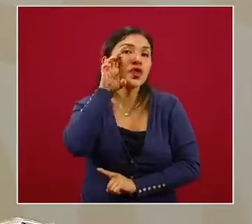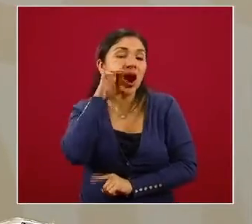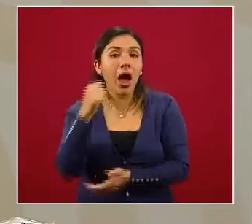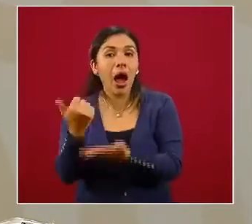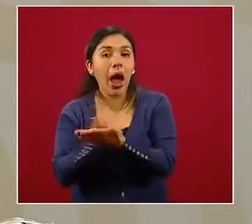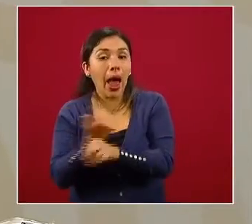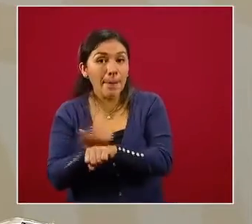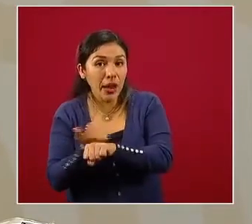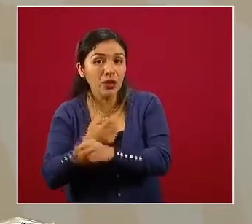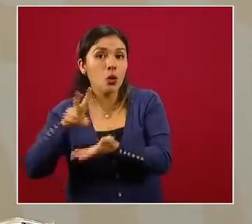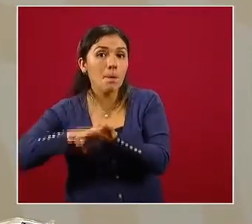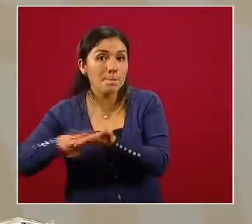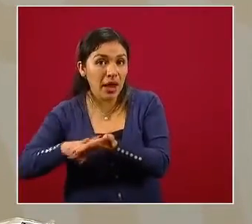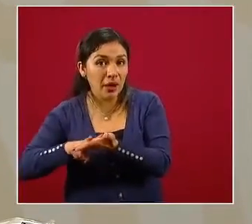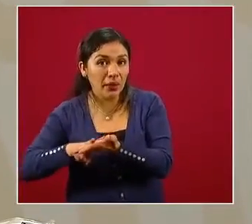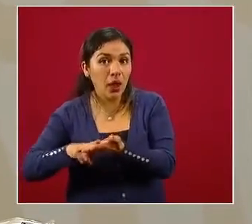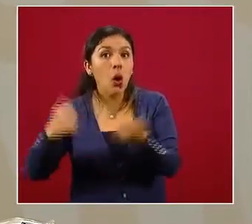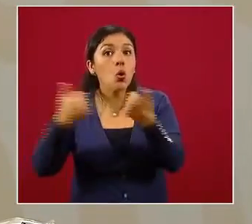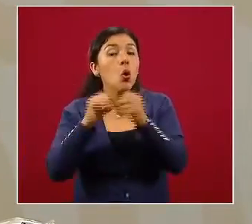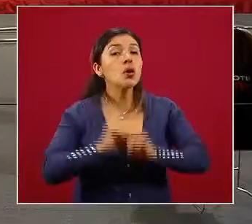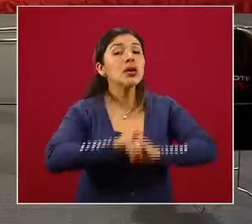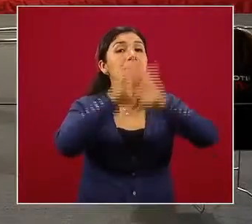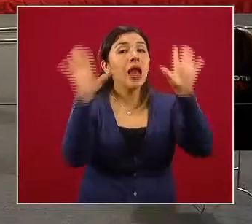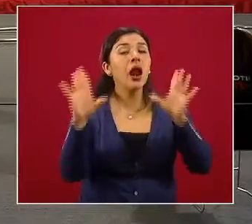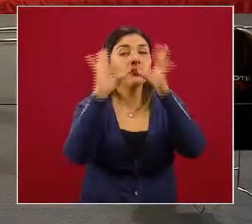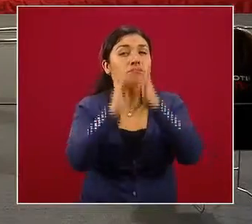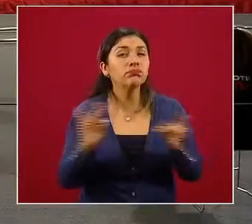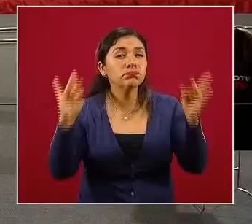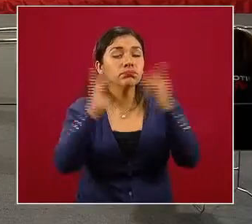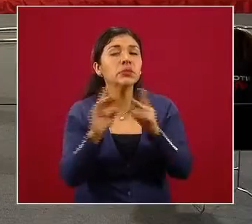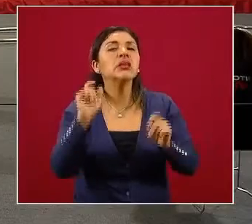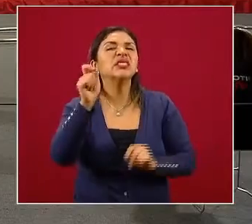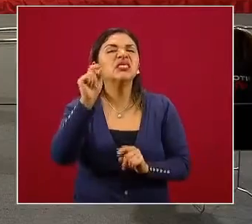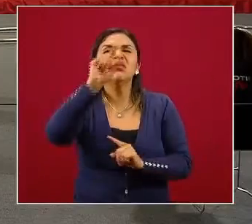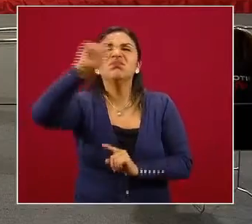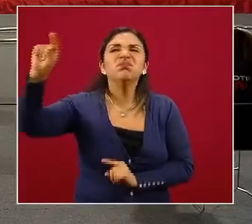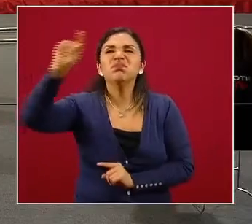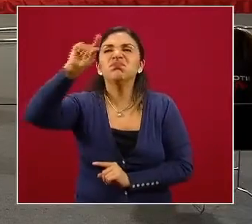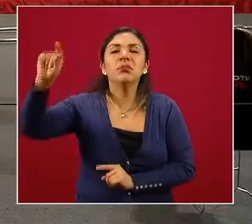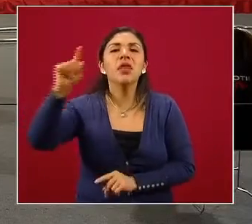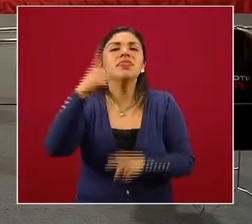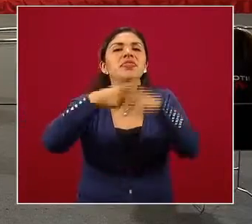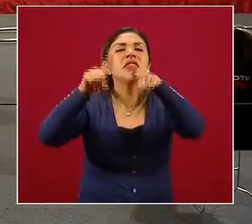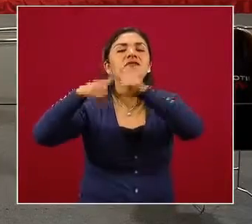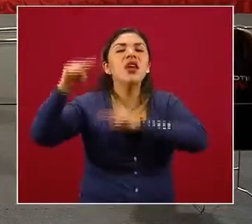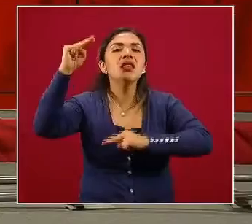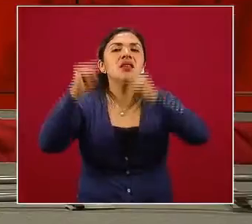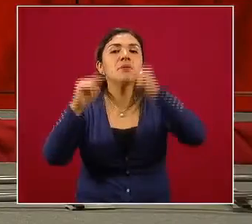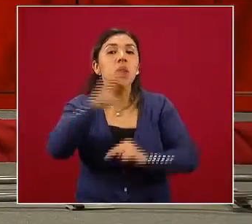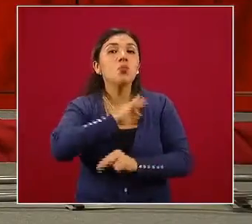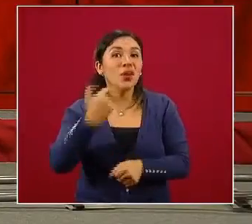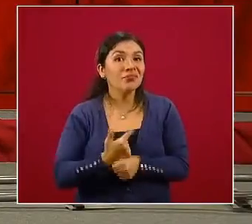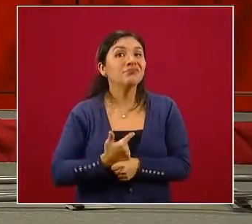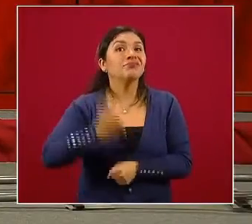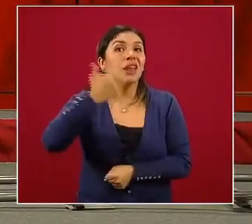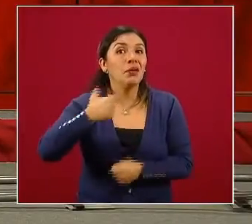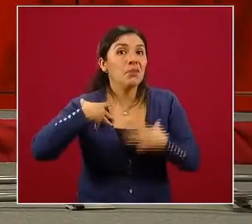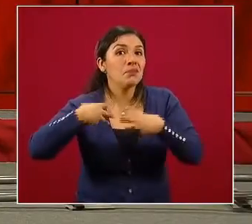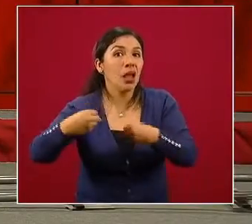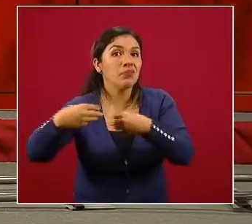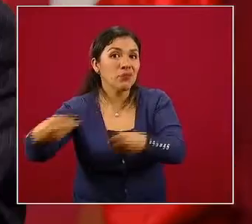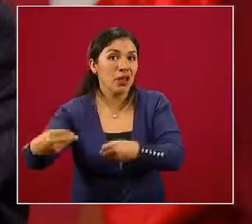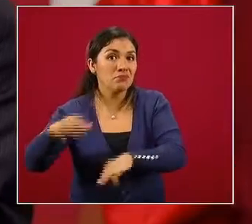amarillo y verde, que de manera muy clara y explícita representarán distintos niveles de riesgo